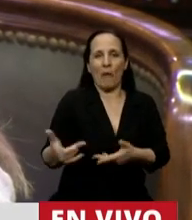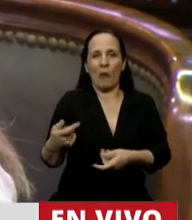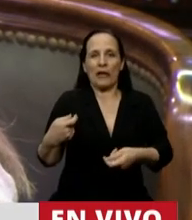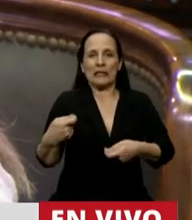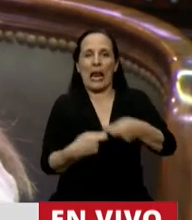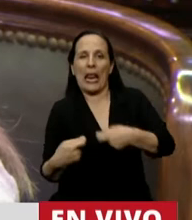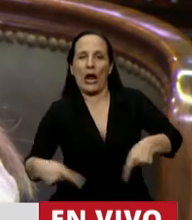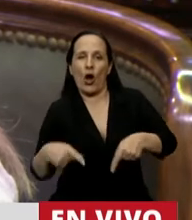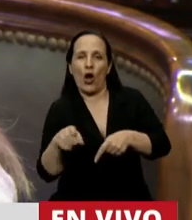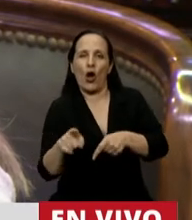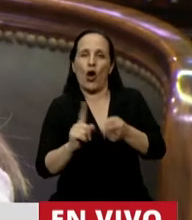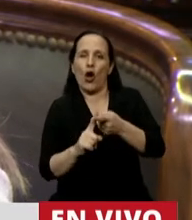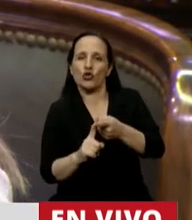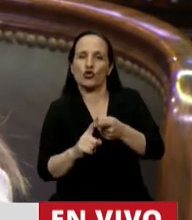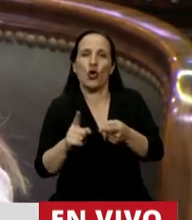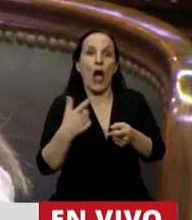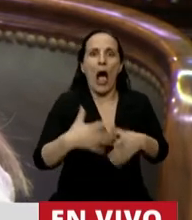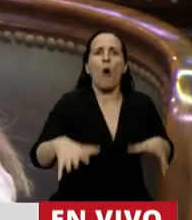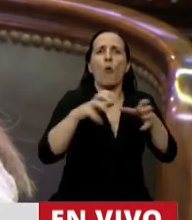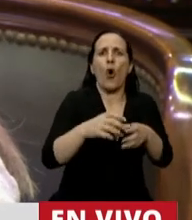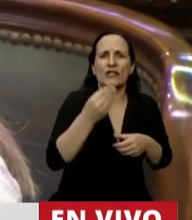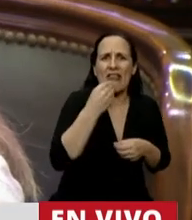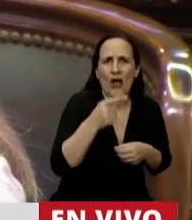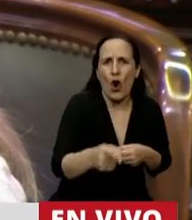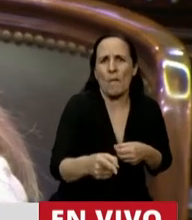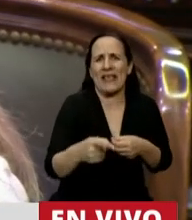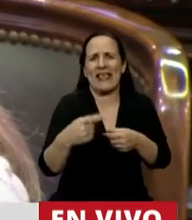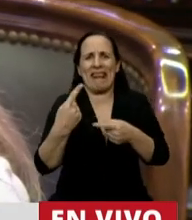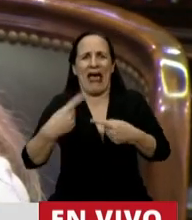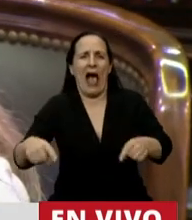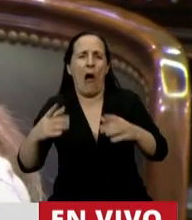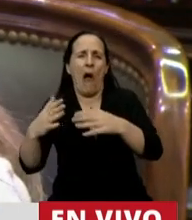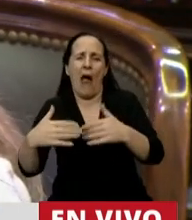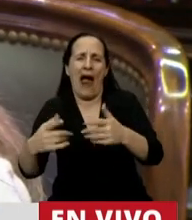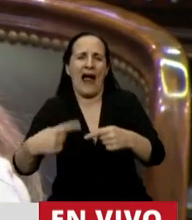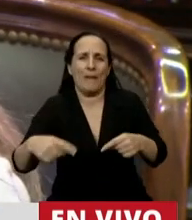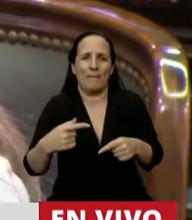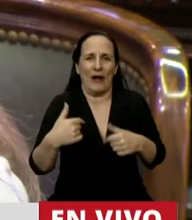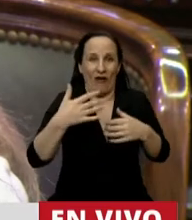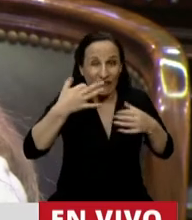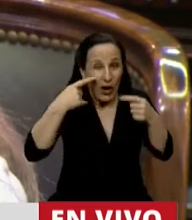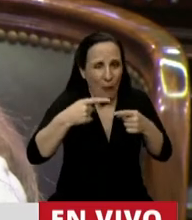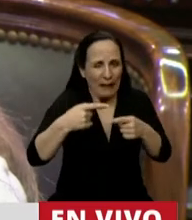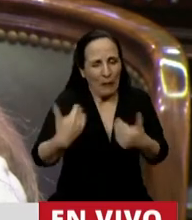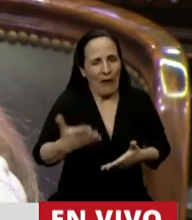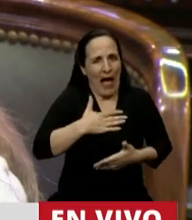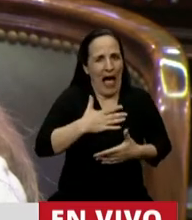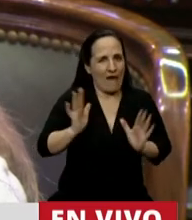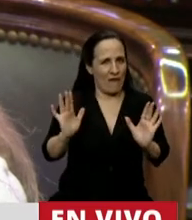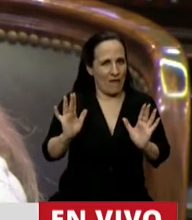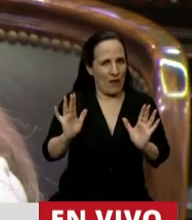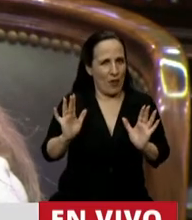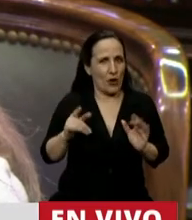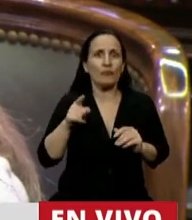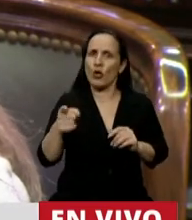soluciones habitacionales, con los bolsones de comida, traficando miseria y oponiéndose al progreso. Pero decía que era esa una